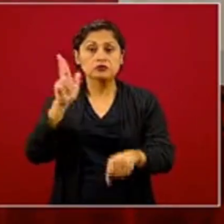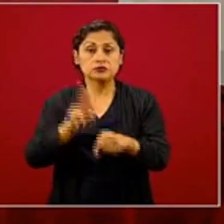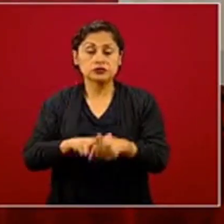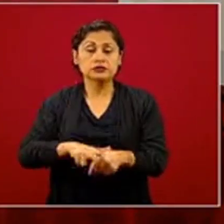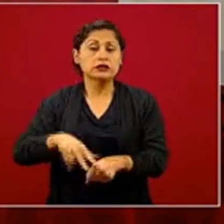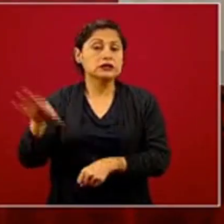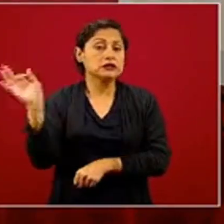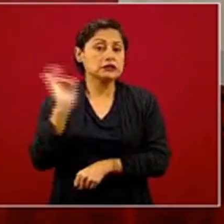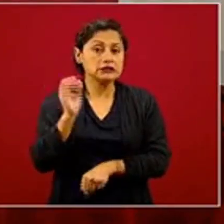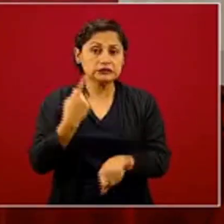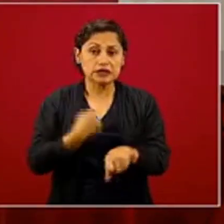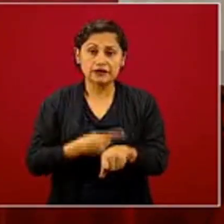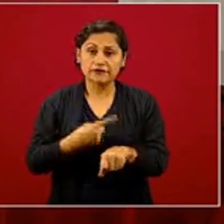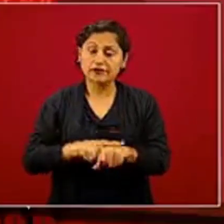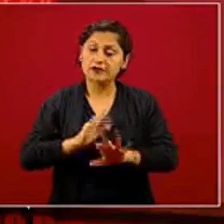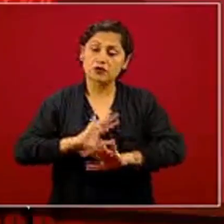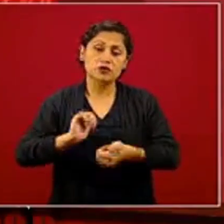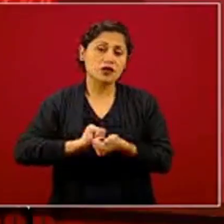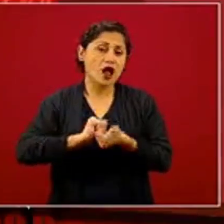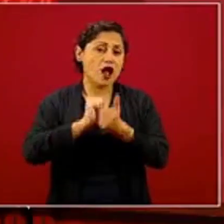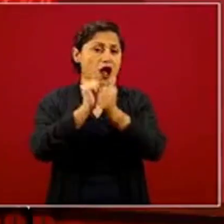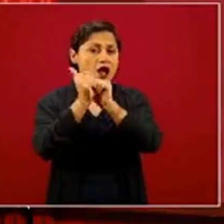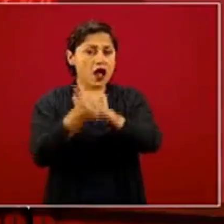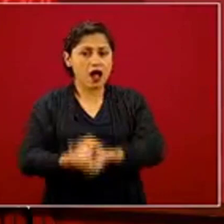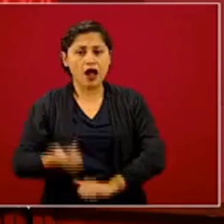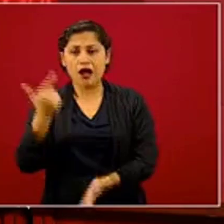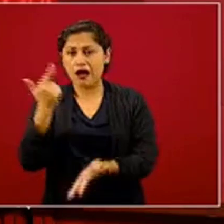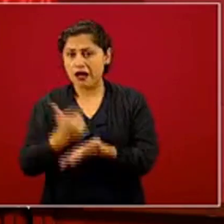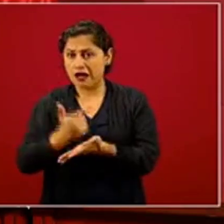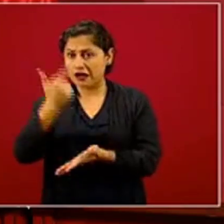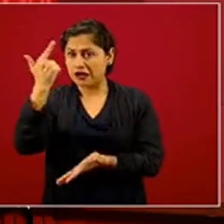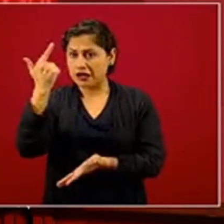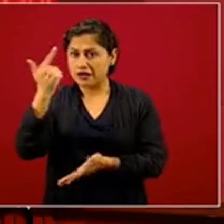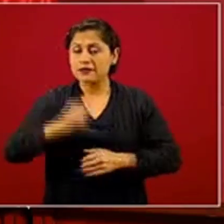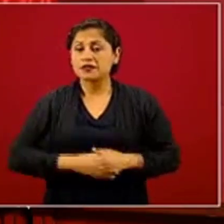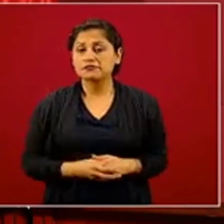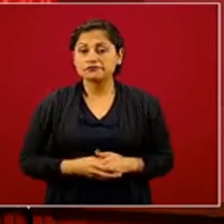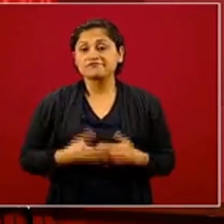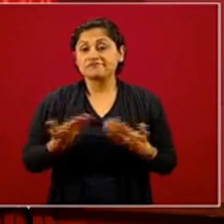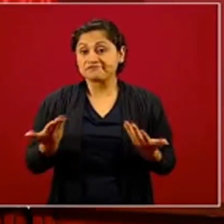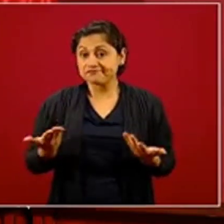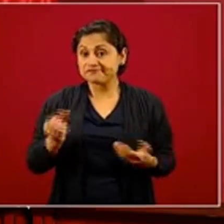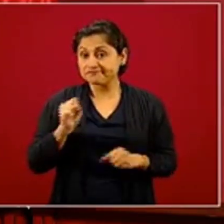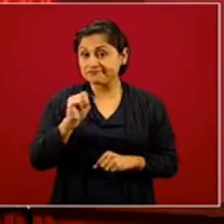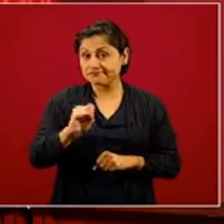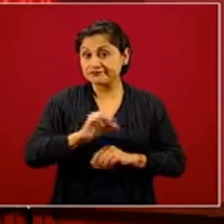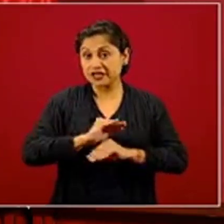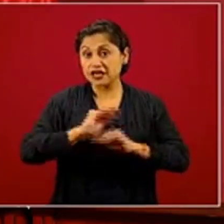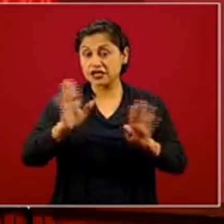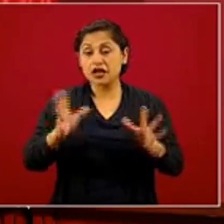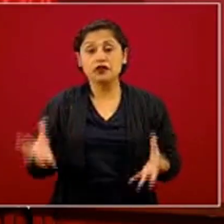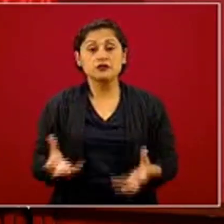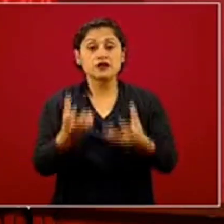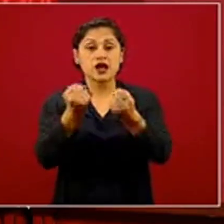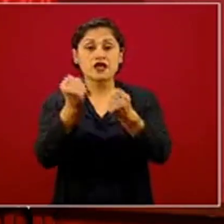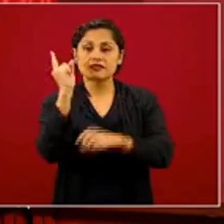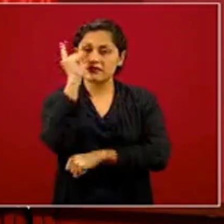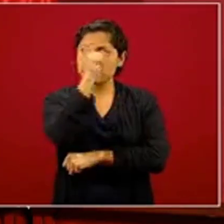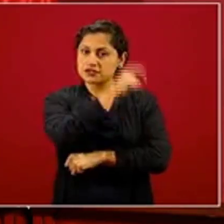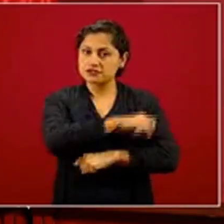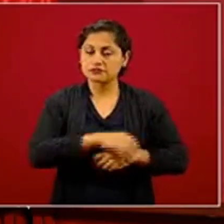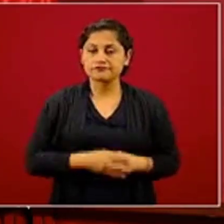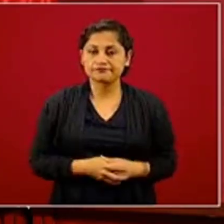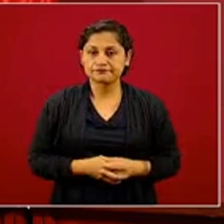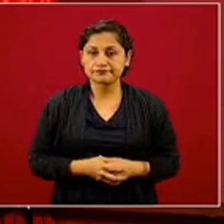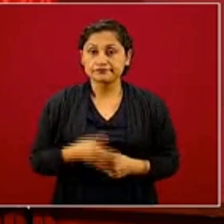avanzado de la complicación de COVID o de la forma grave de COVID que lamentablemente ya no sea recuperable. Pero no es